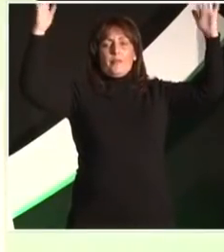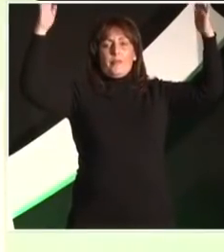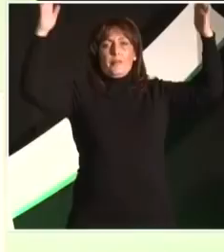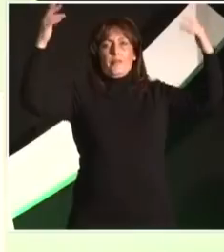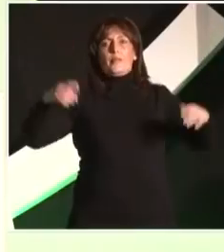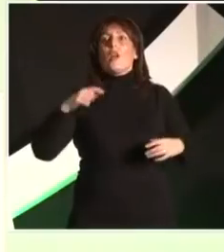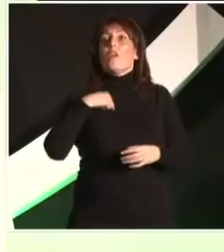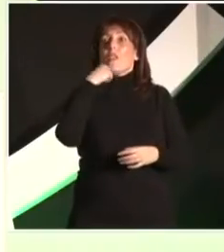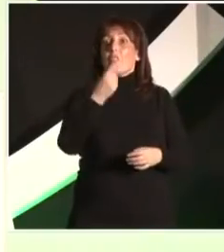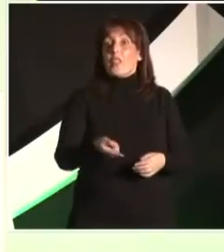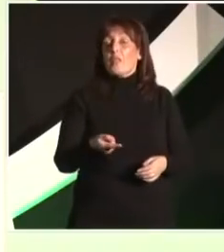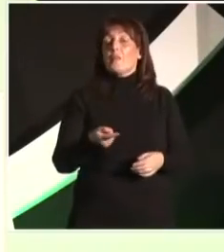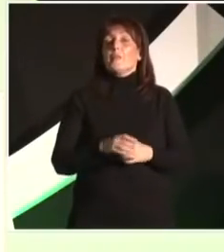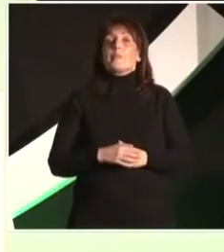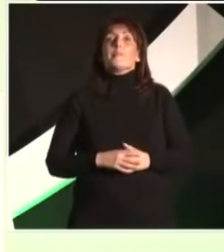que no queremos